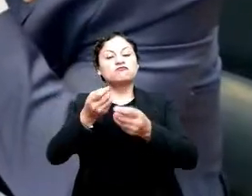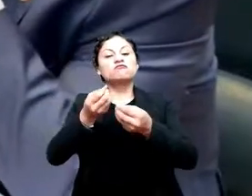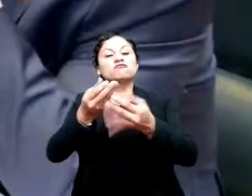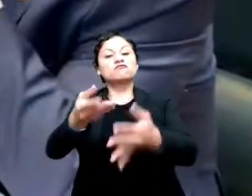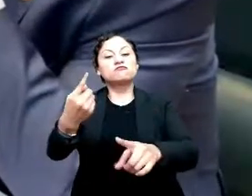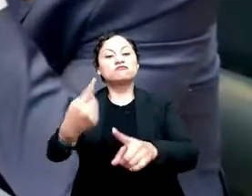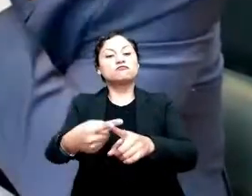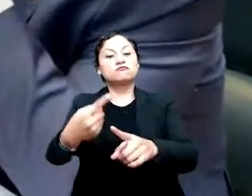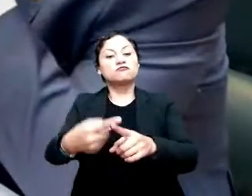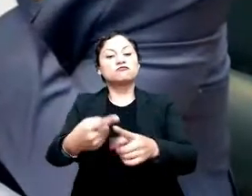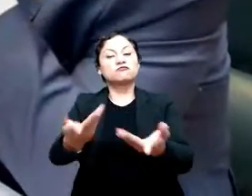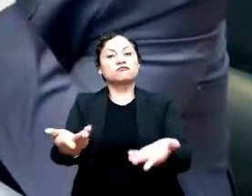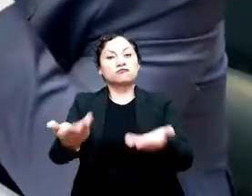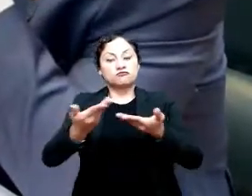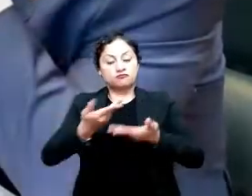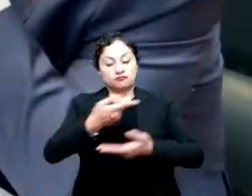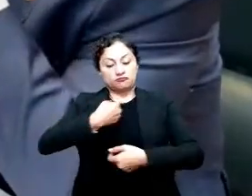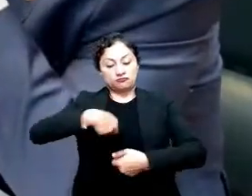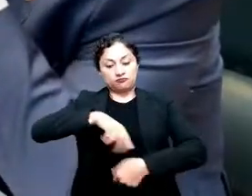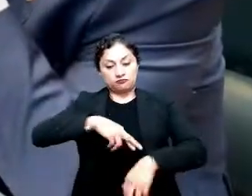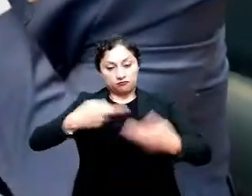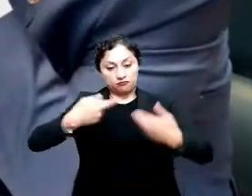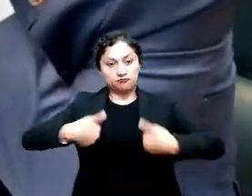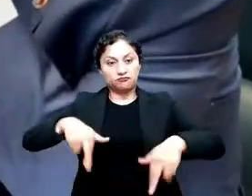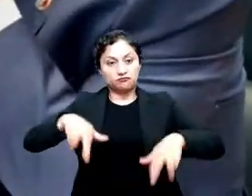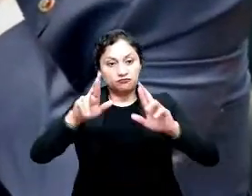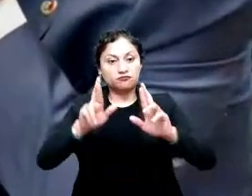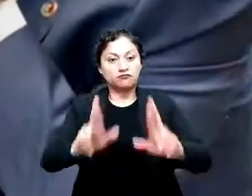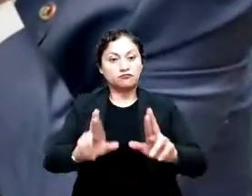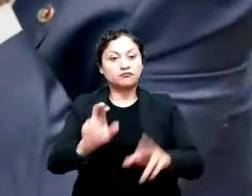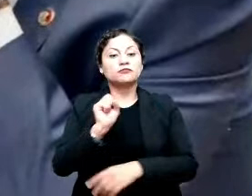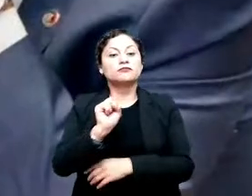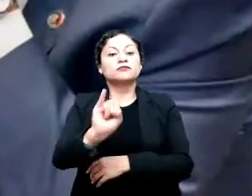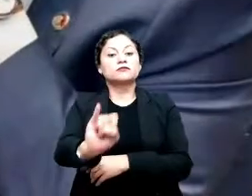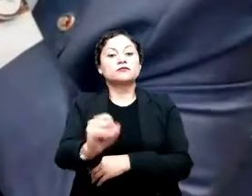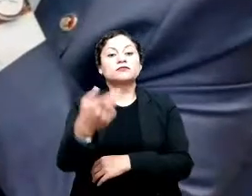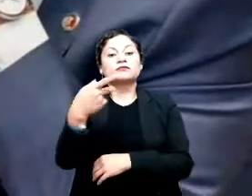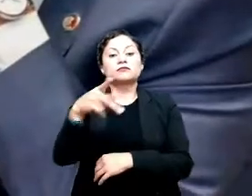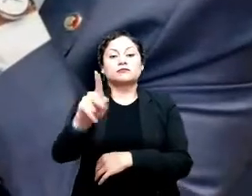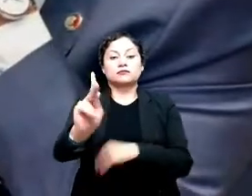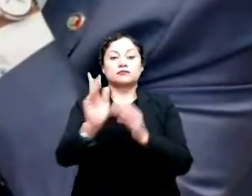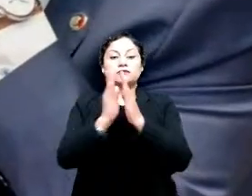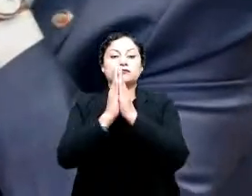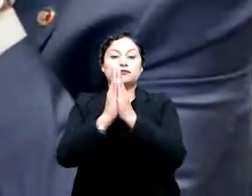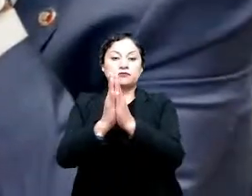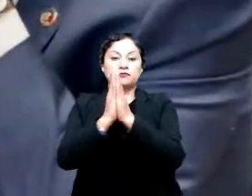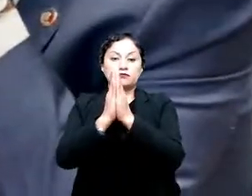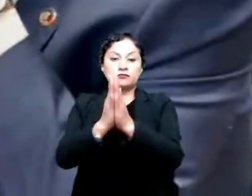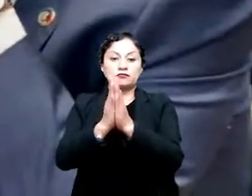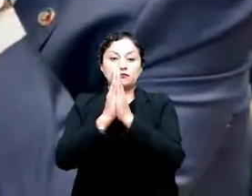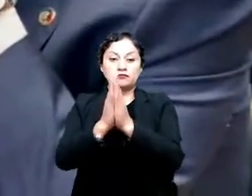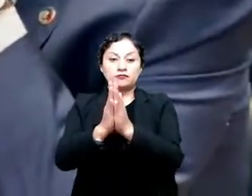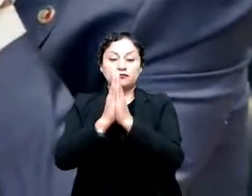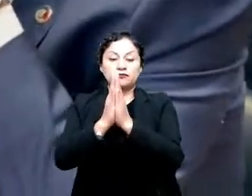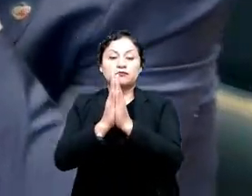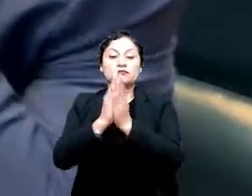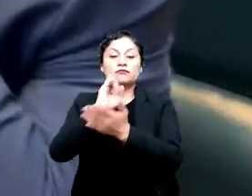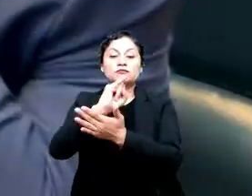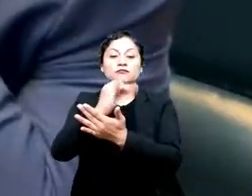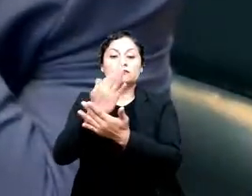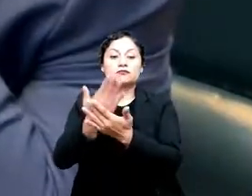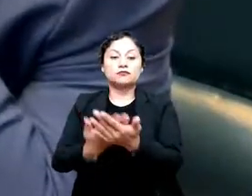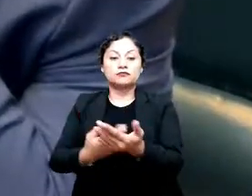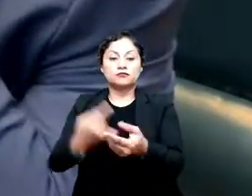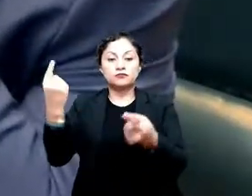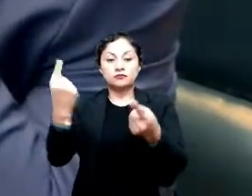somos los representantes, sí, pero ante todo no privemos a la ciudadanía de los informes, los